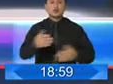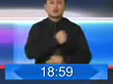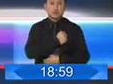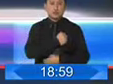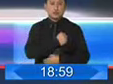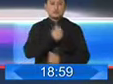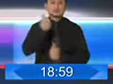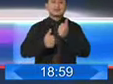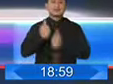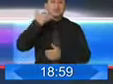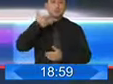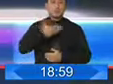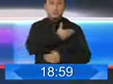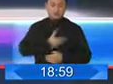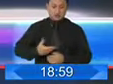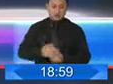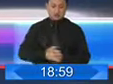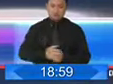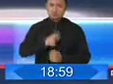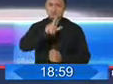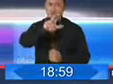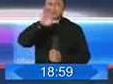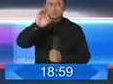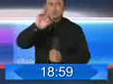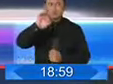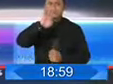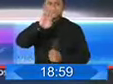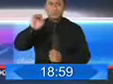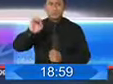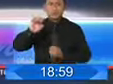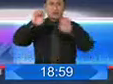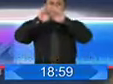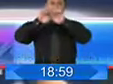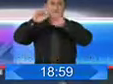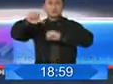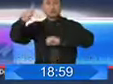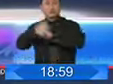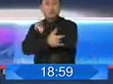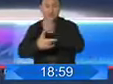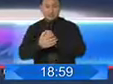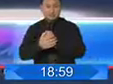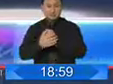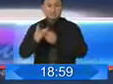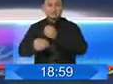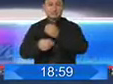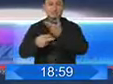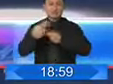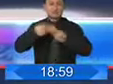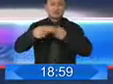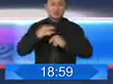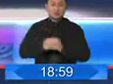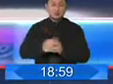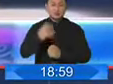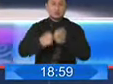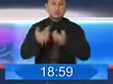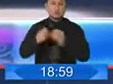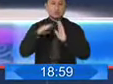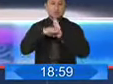candidatos presidenciales, 39 o 49 empresas offshore, más los negocios que hizo durante la crisis bancaria